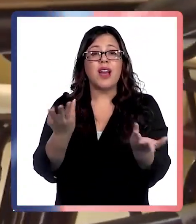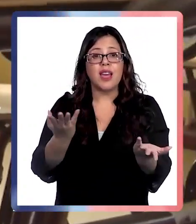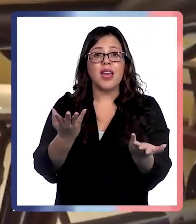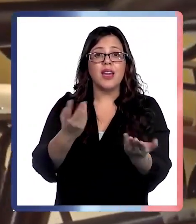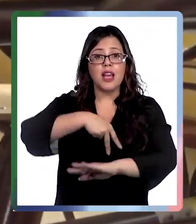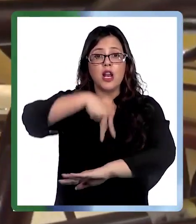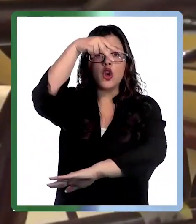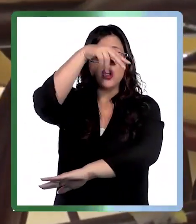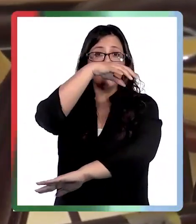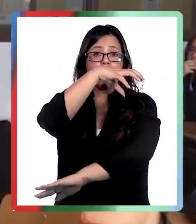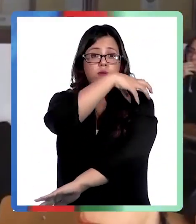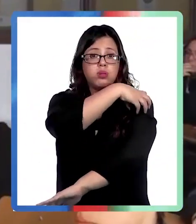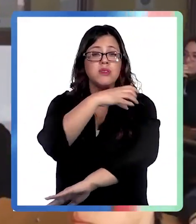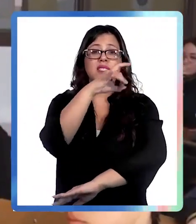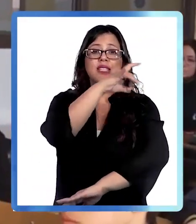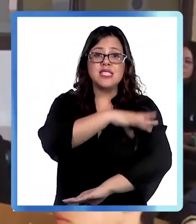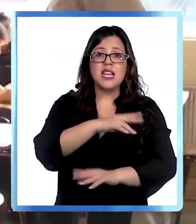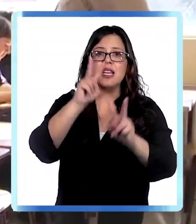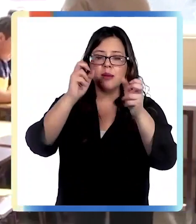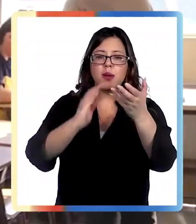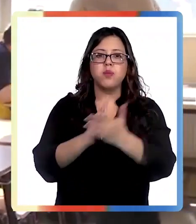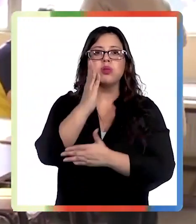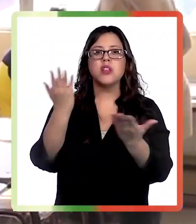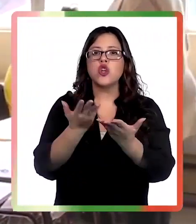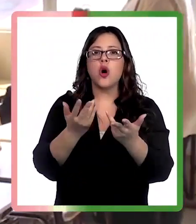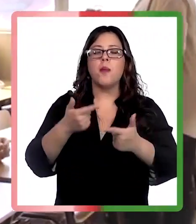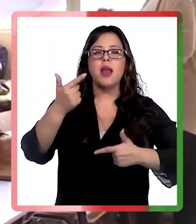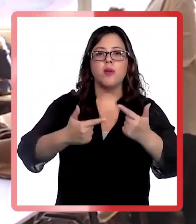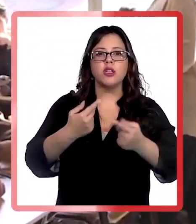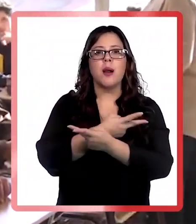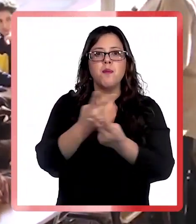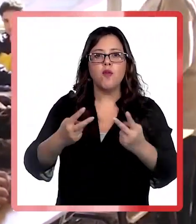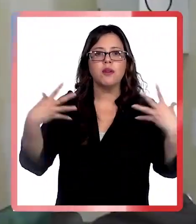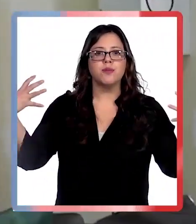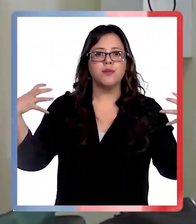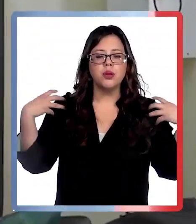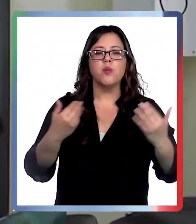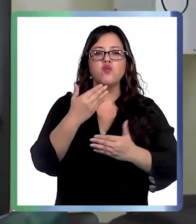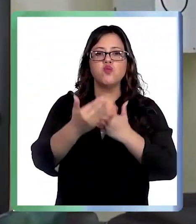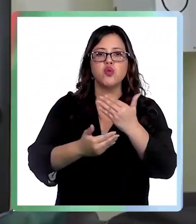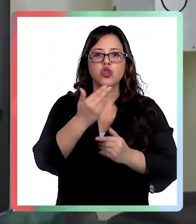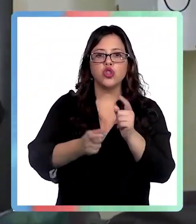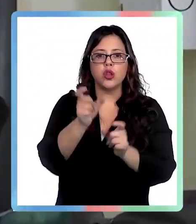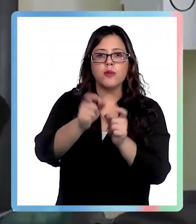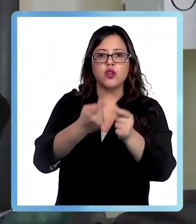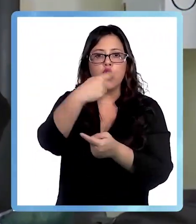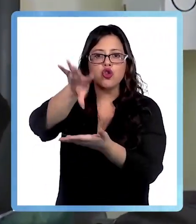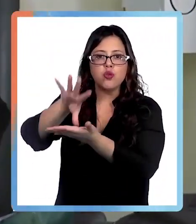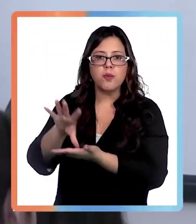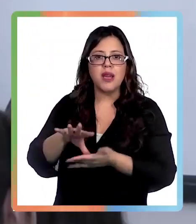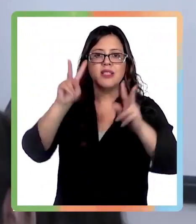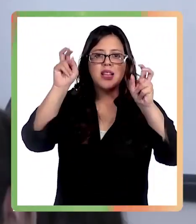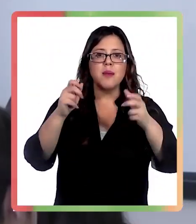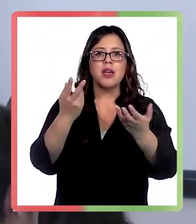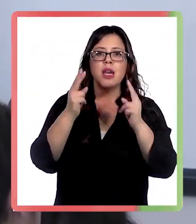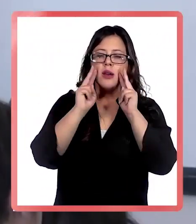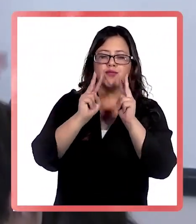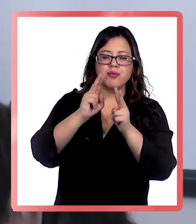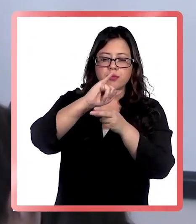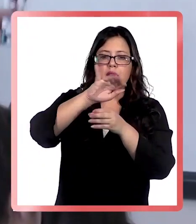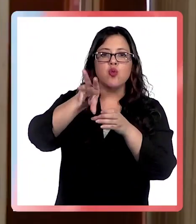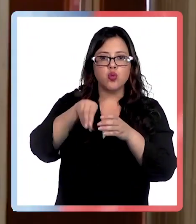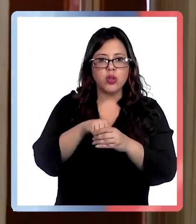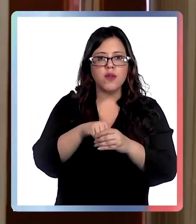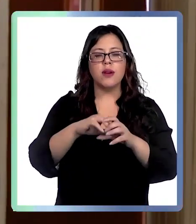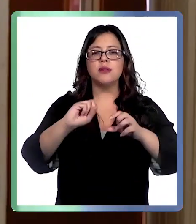a generar un lanzamiento y cómo la política pública se hace cargo del proceso migratorios desde la escuela en términos de una mirada